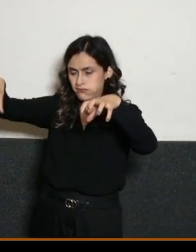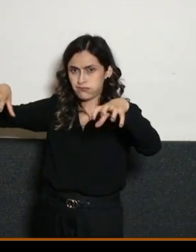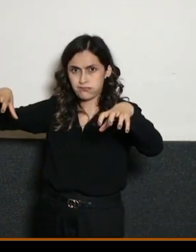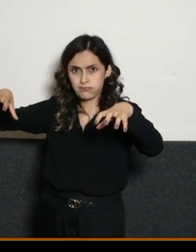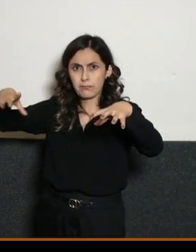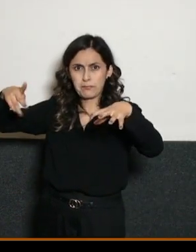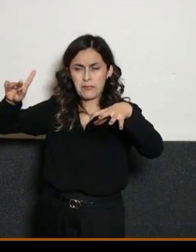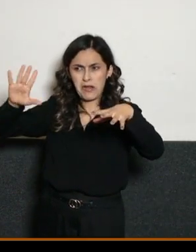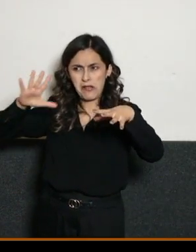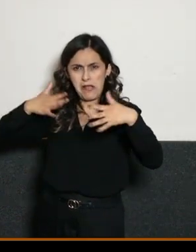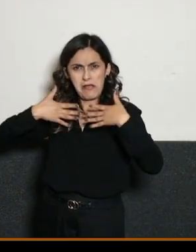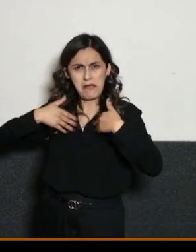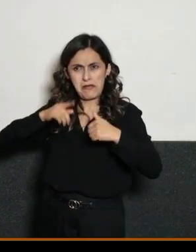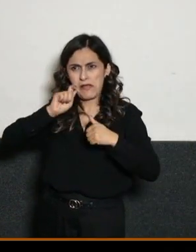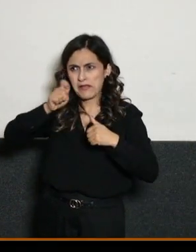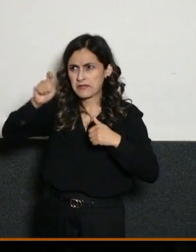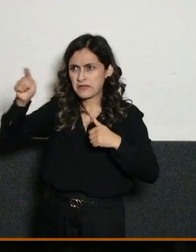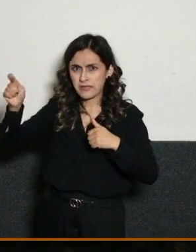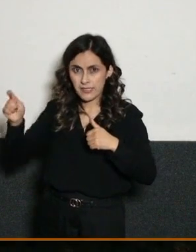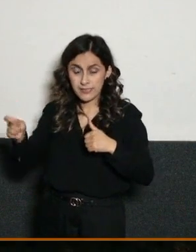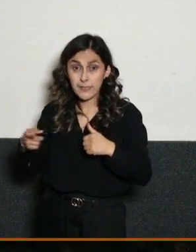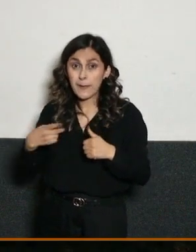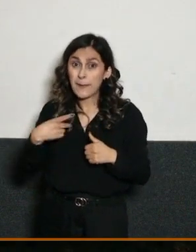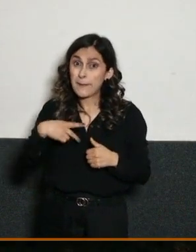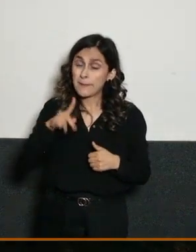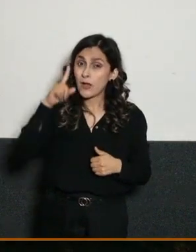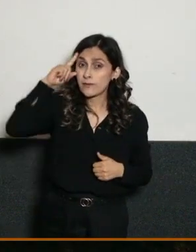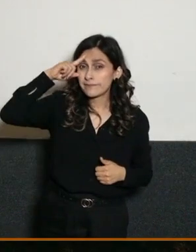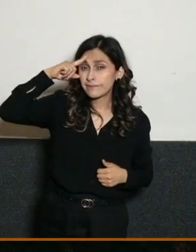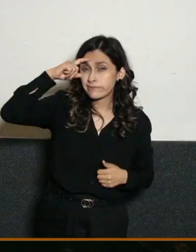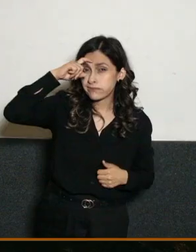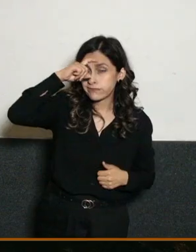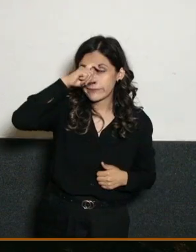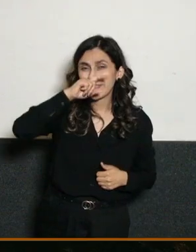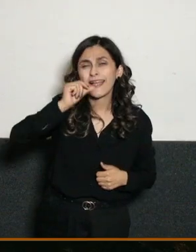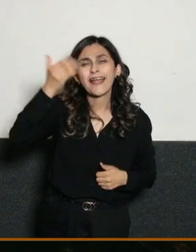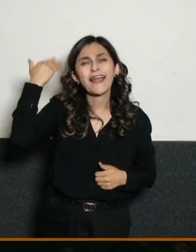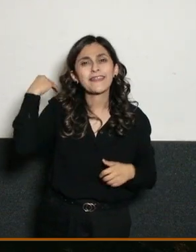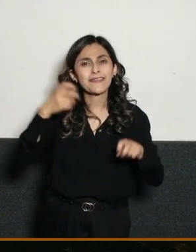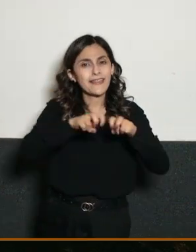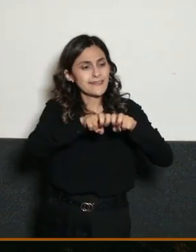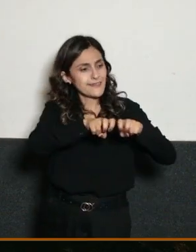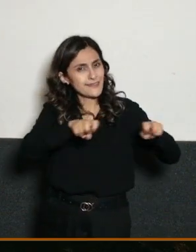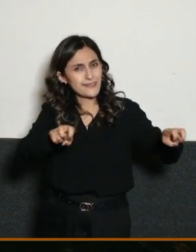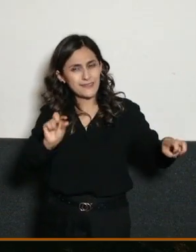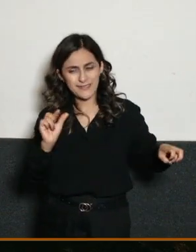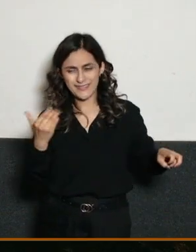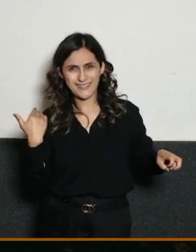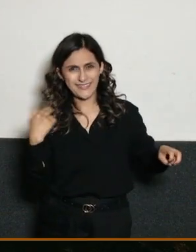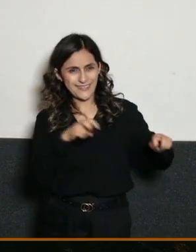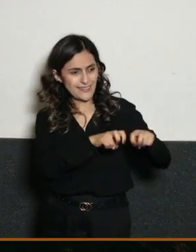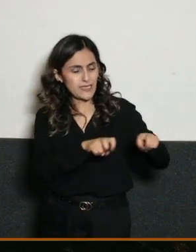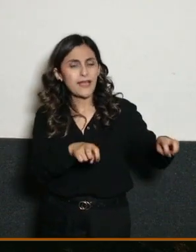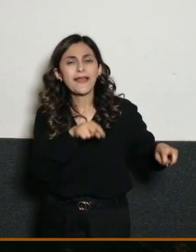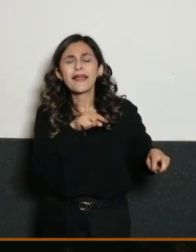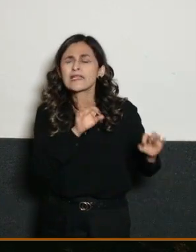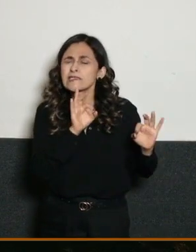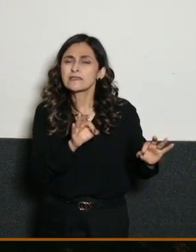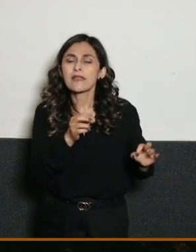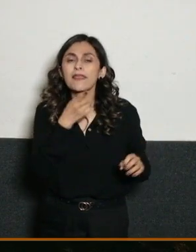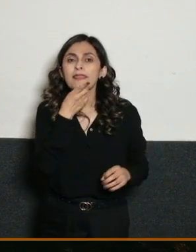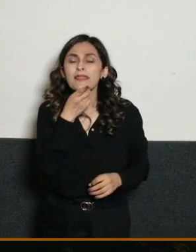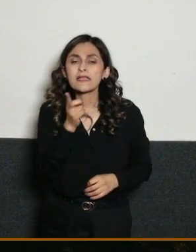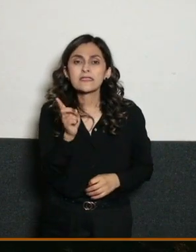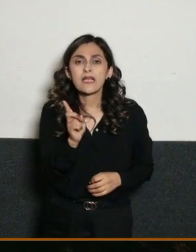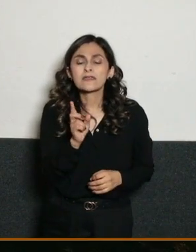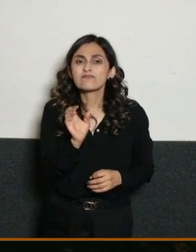puede entender. Y lo complejo, los que estuvieron aquí en el panel anterior, justo decían los panelistas de